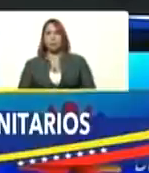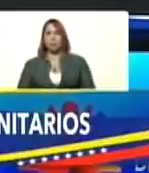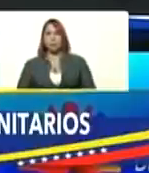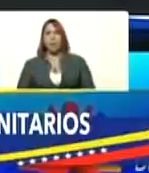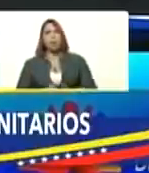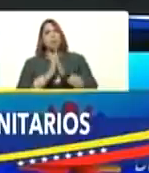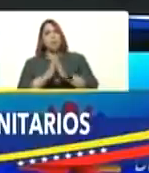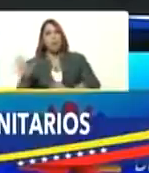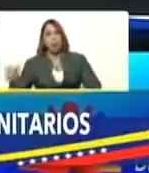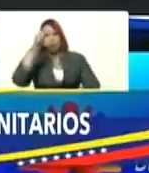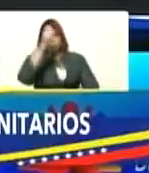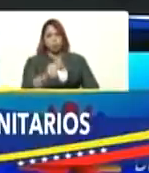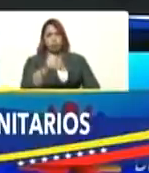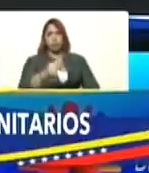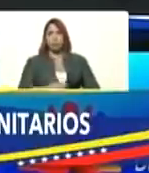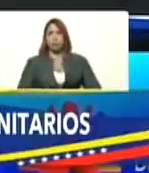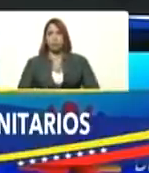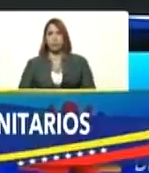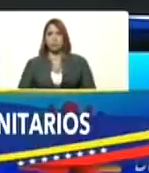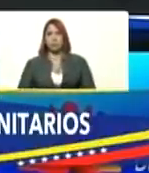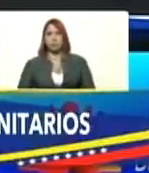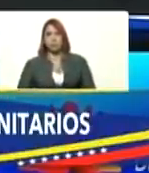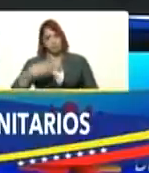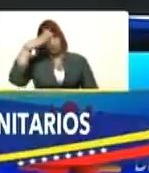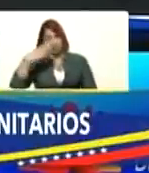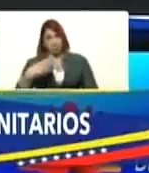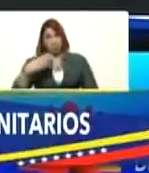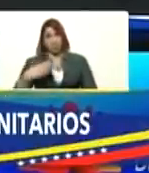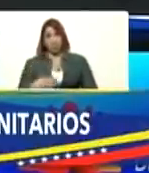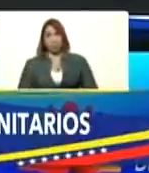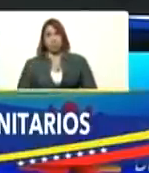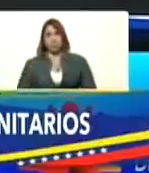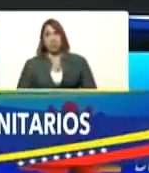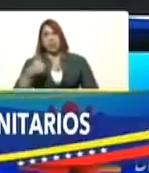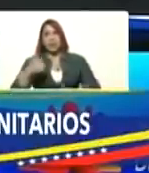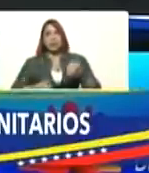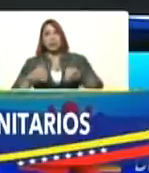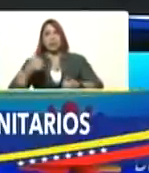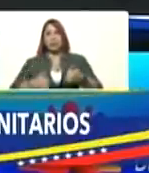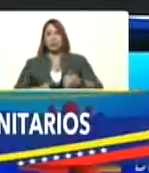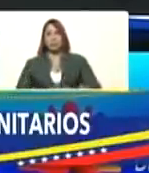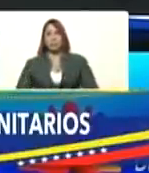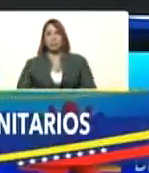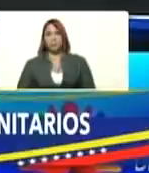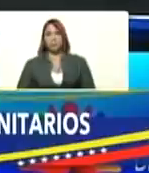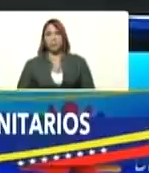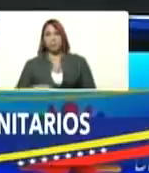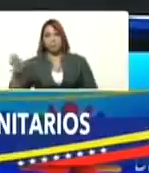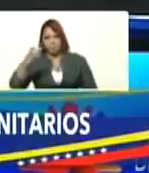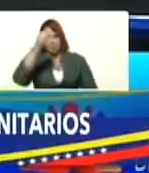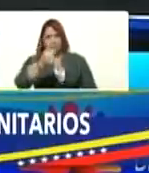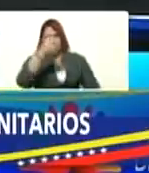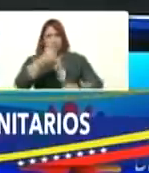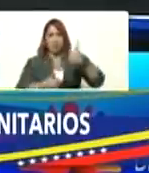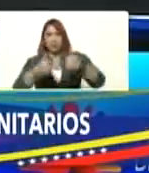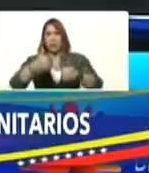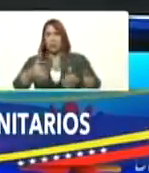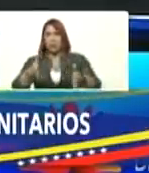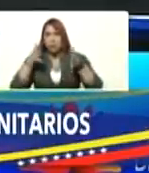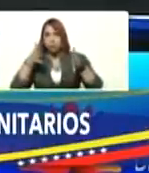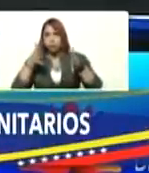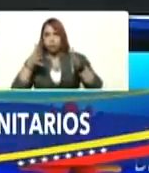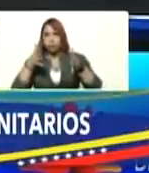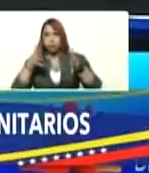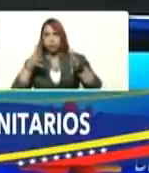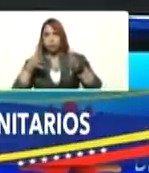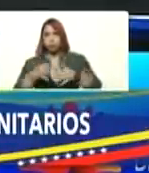ponga a la almirante en jefa candidata. Se puso candidata, fue a